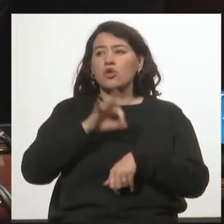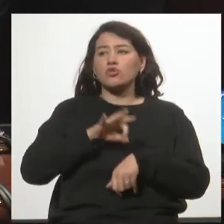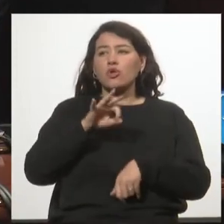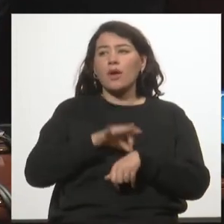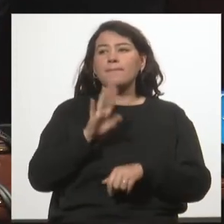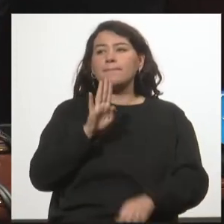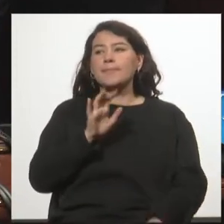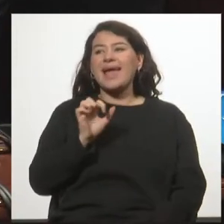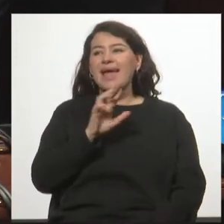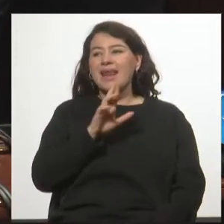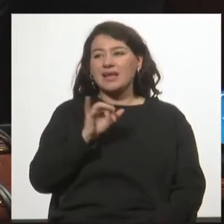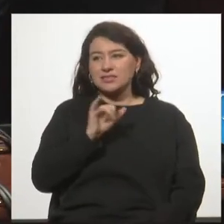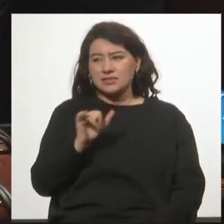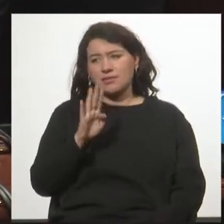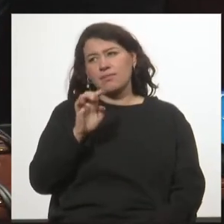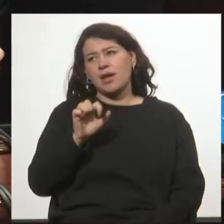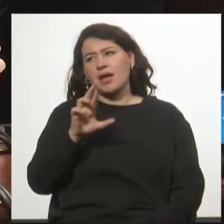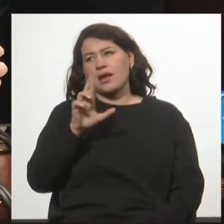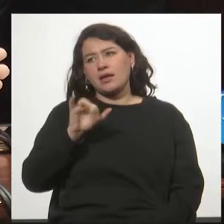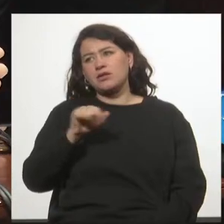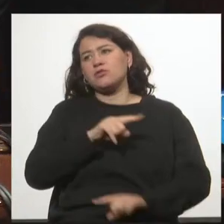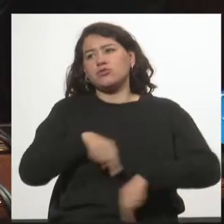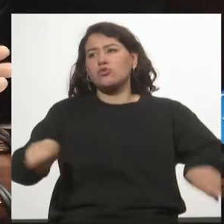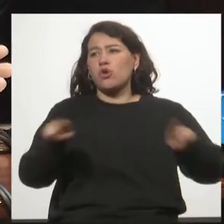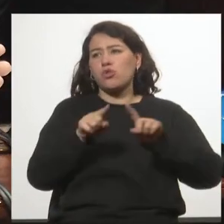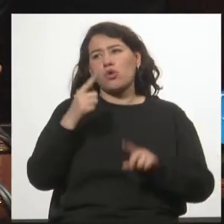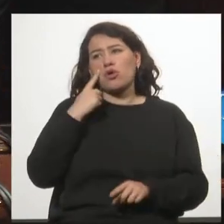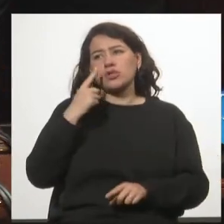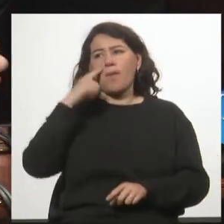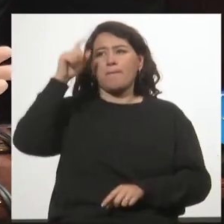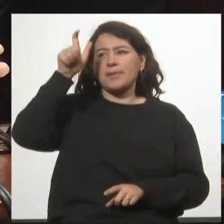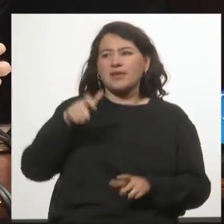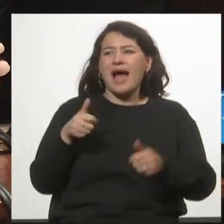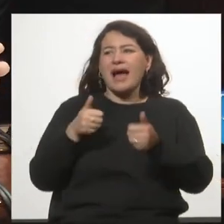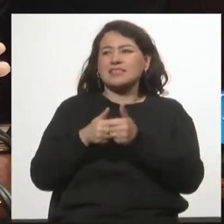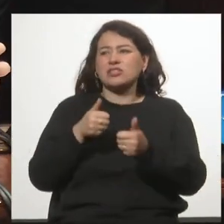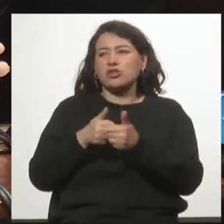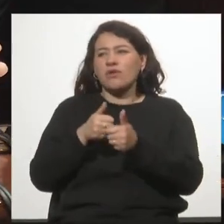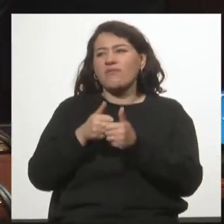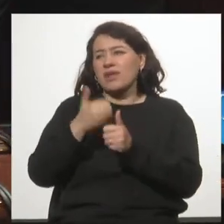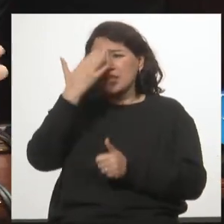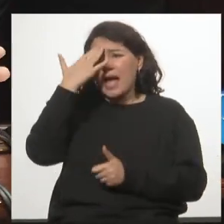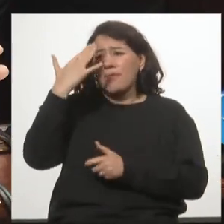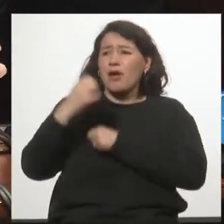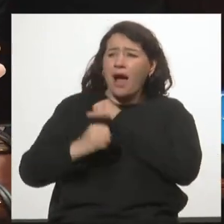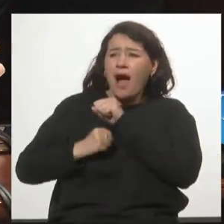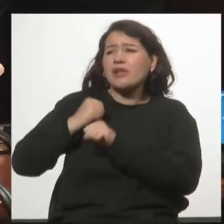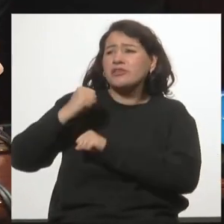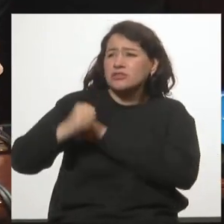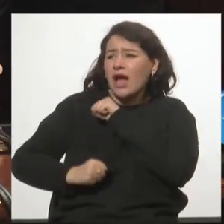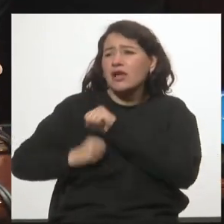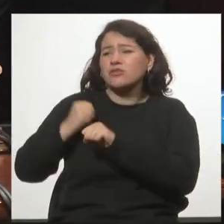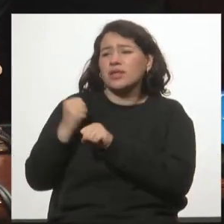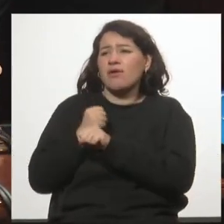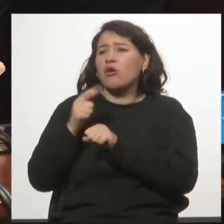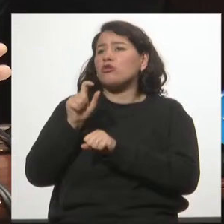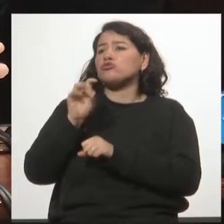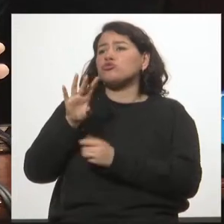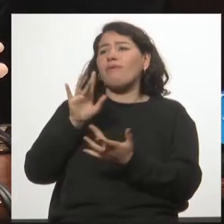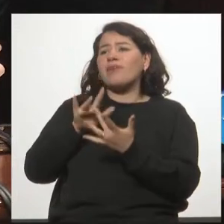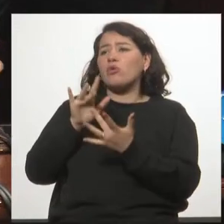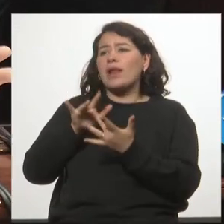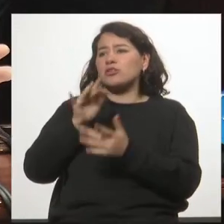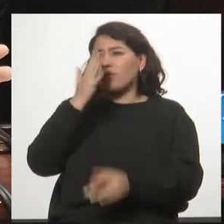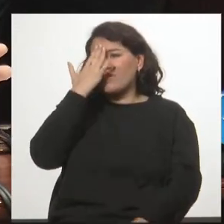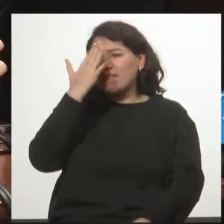pérez a quien todos conocemos como asesor del frente amplio durante mucho tiempo su vinculación con el